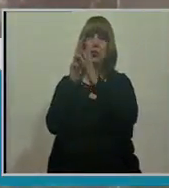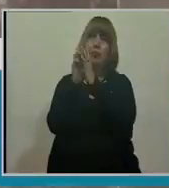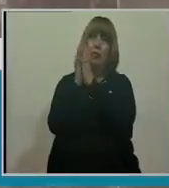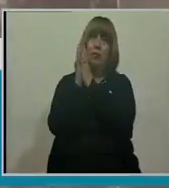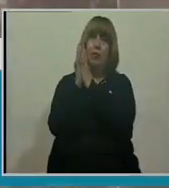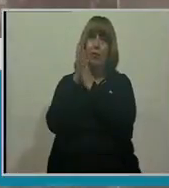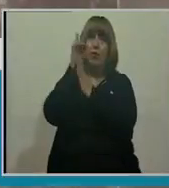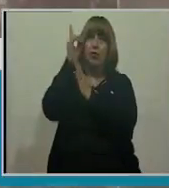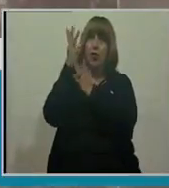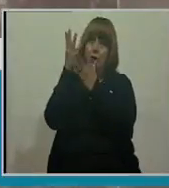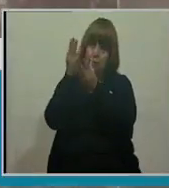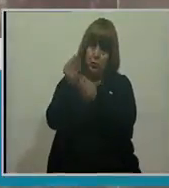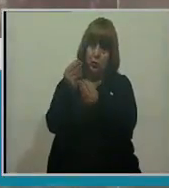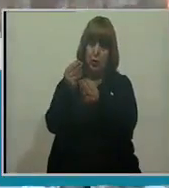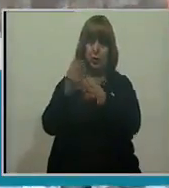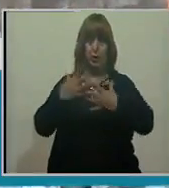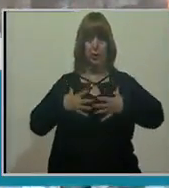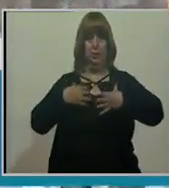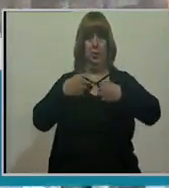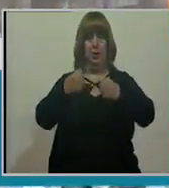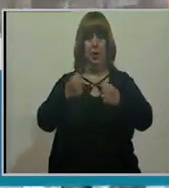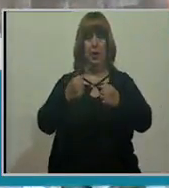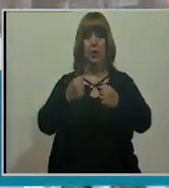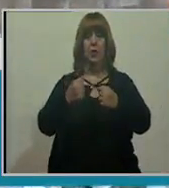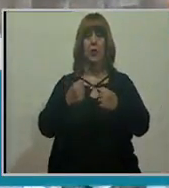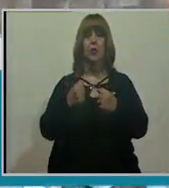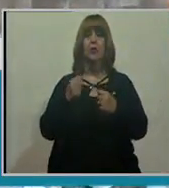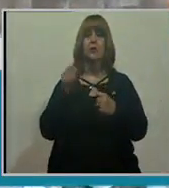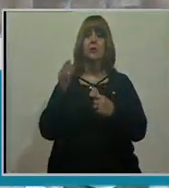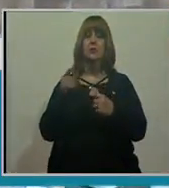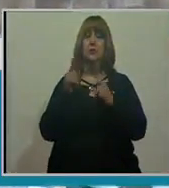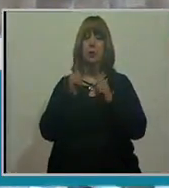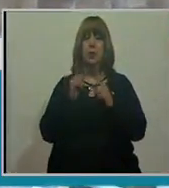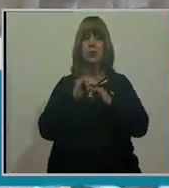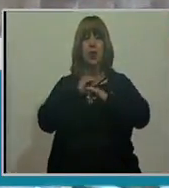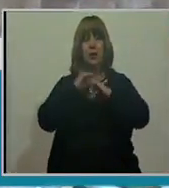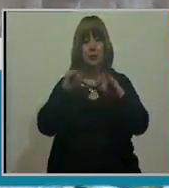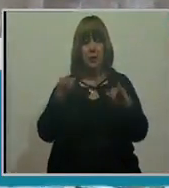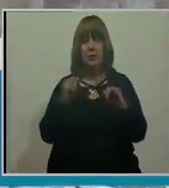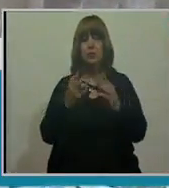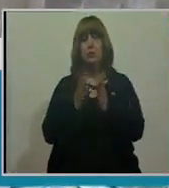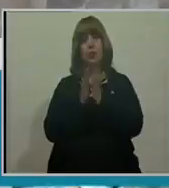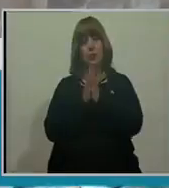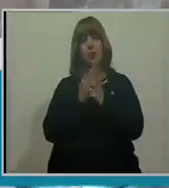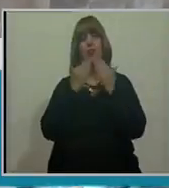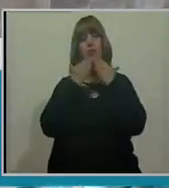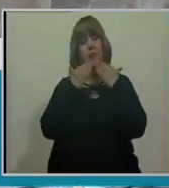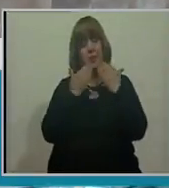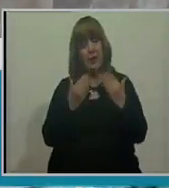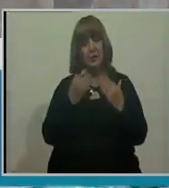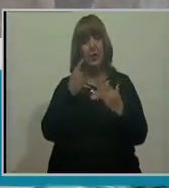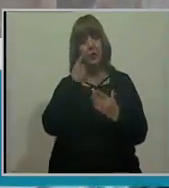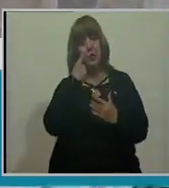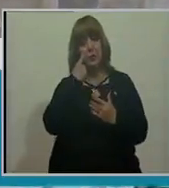le pido que le den las gracias a la Municipalidad de Guaymallén,